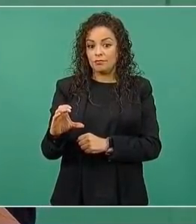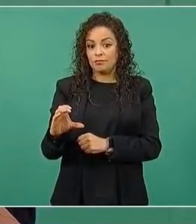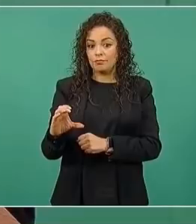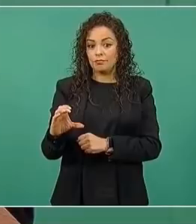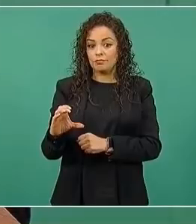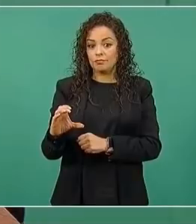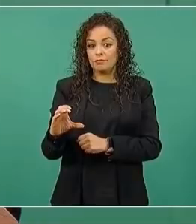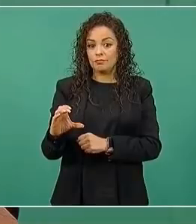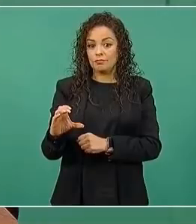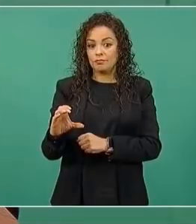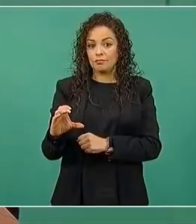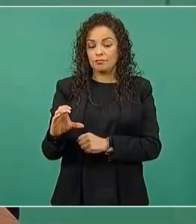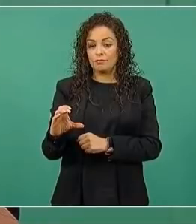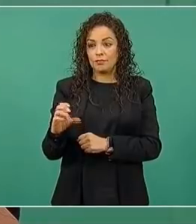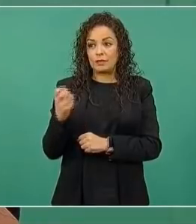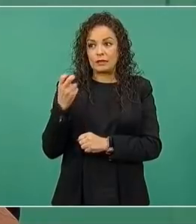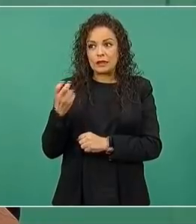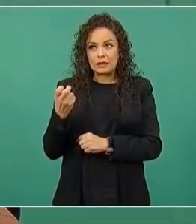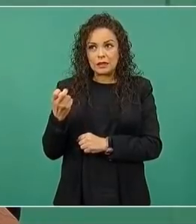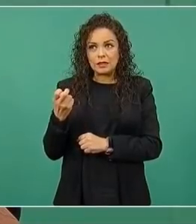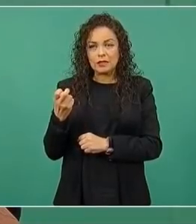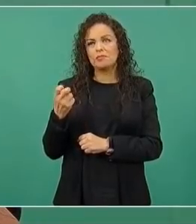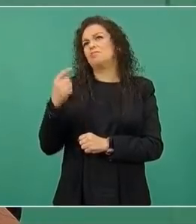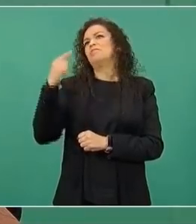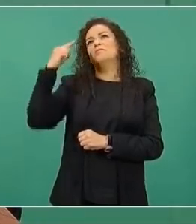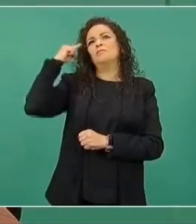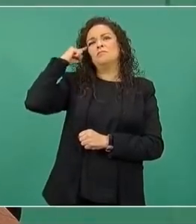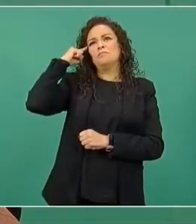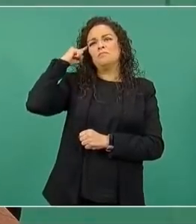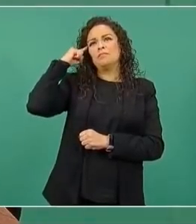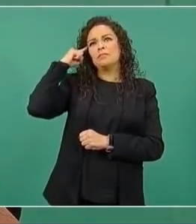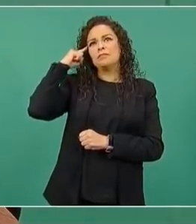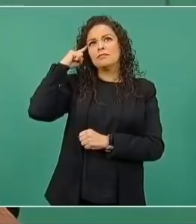si vamos esos 300